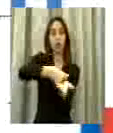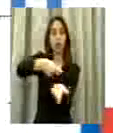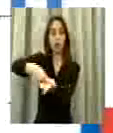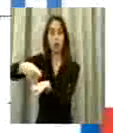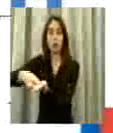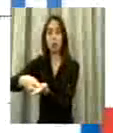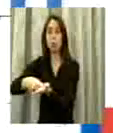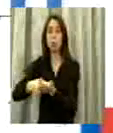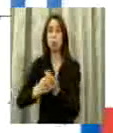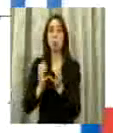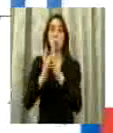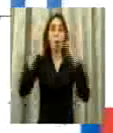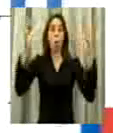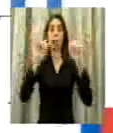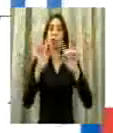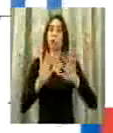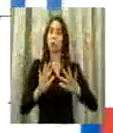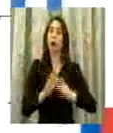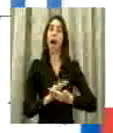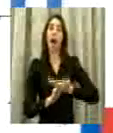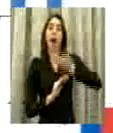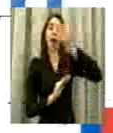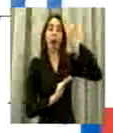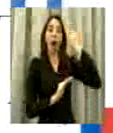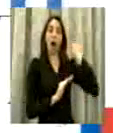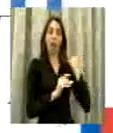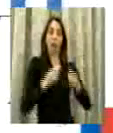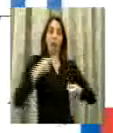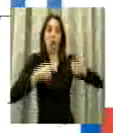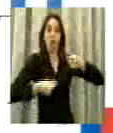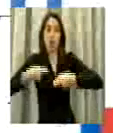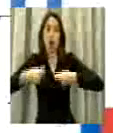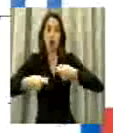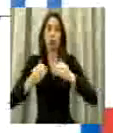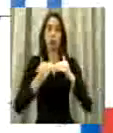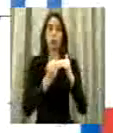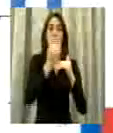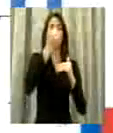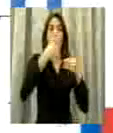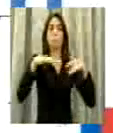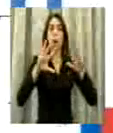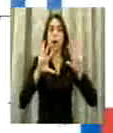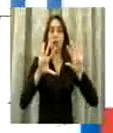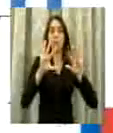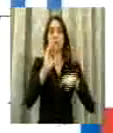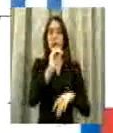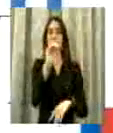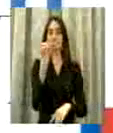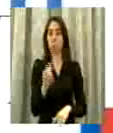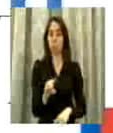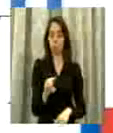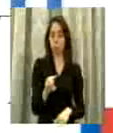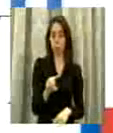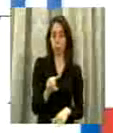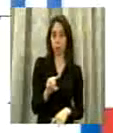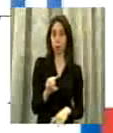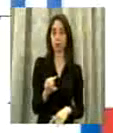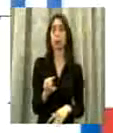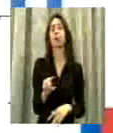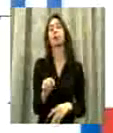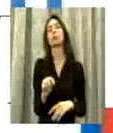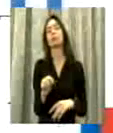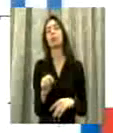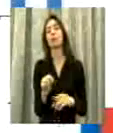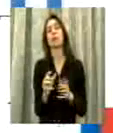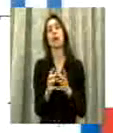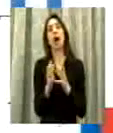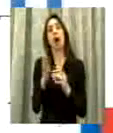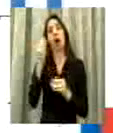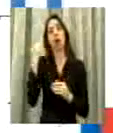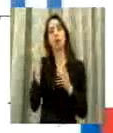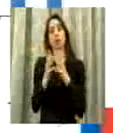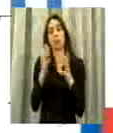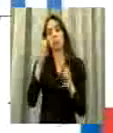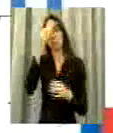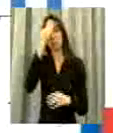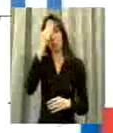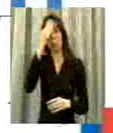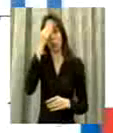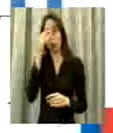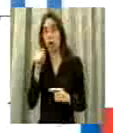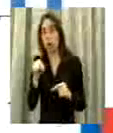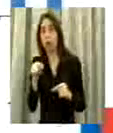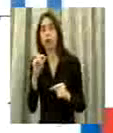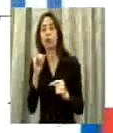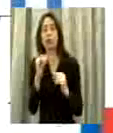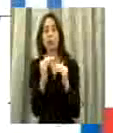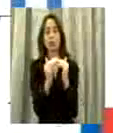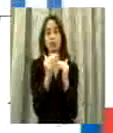moderado. Teníamos momentos en que el consumo creció sobre el 10%. Estaríamos mucho más preocupados si el consumo estuviera